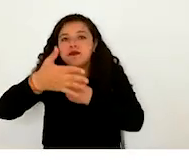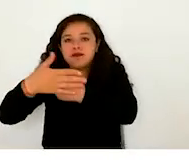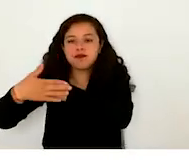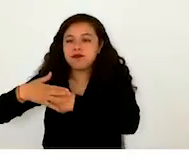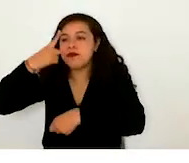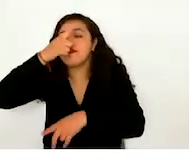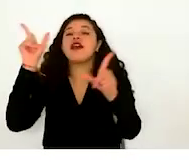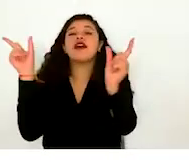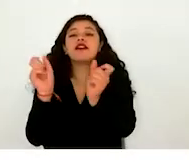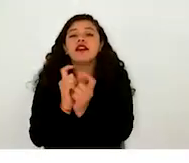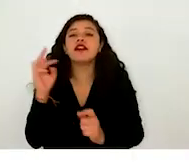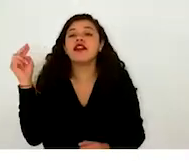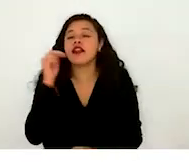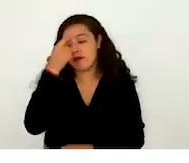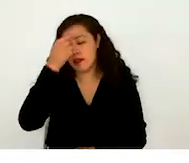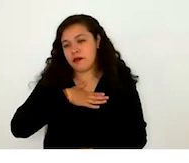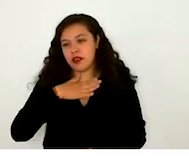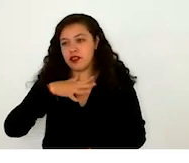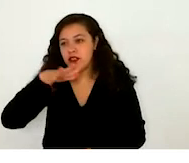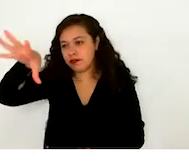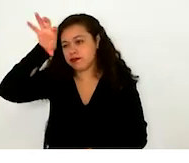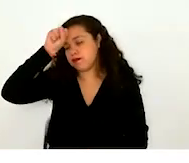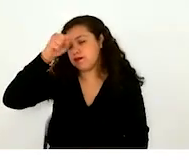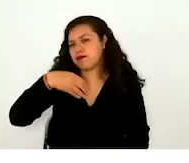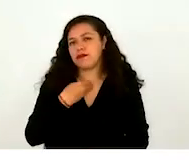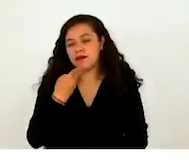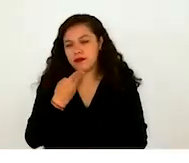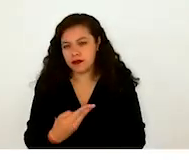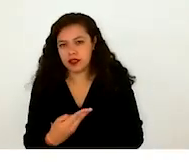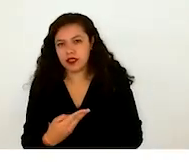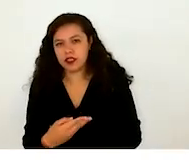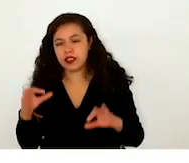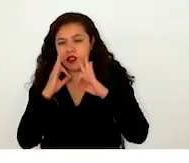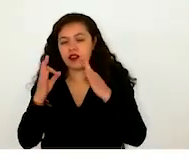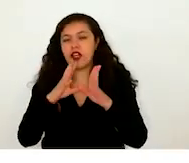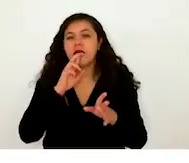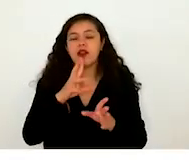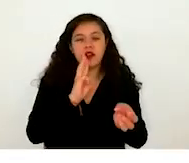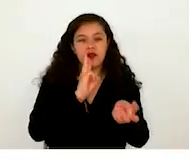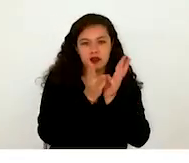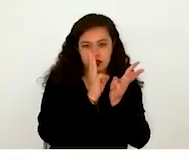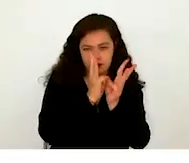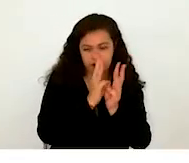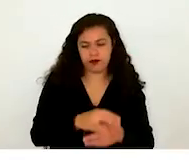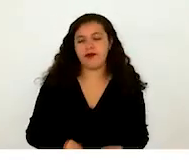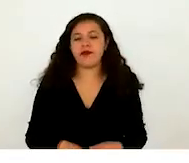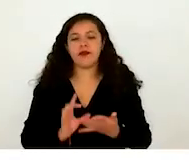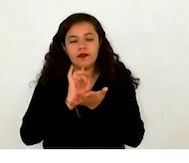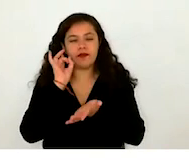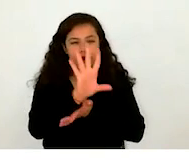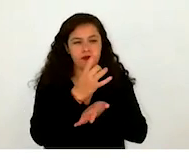llegue a mí el sol el canal era de preferencia el web el whatsapp